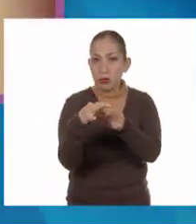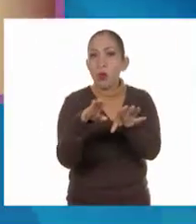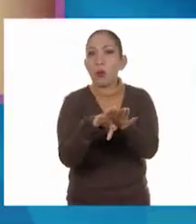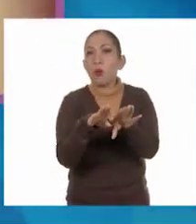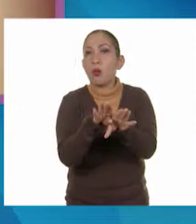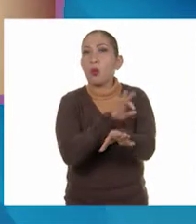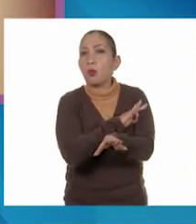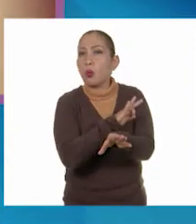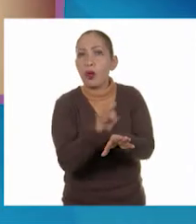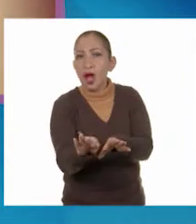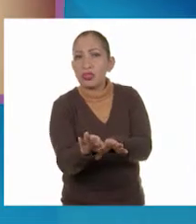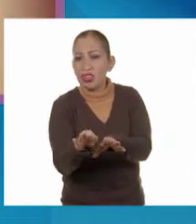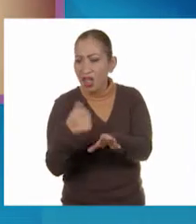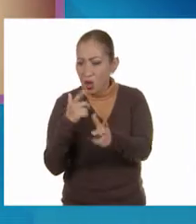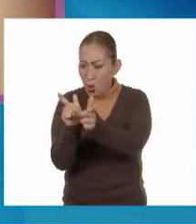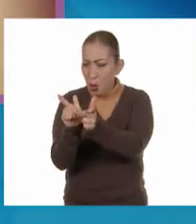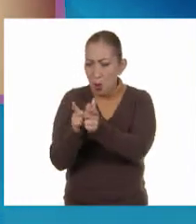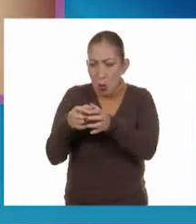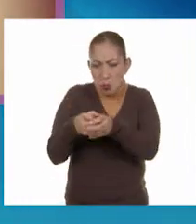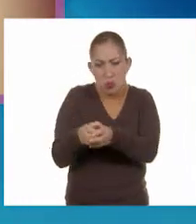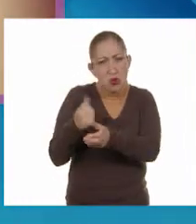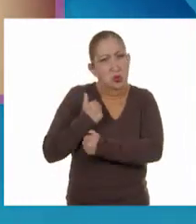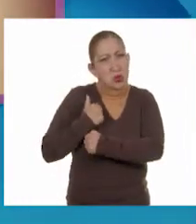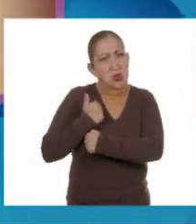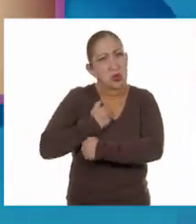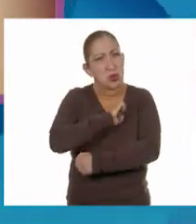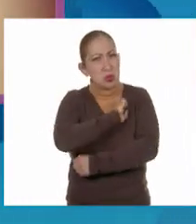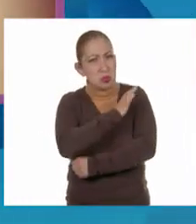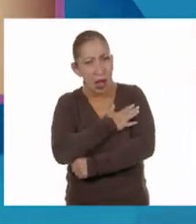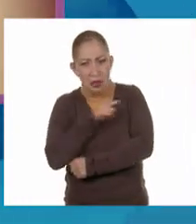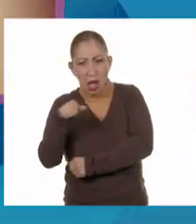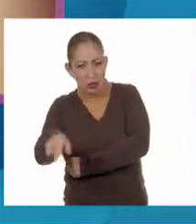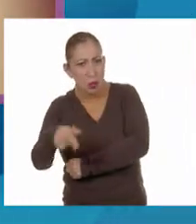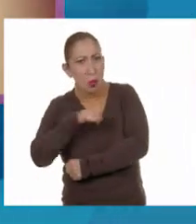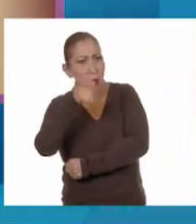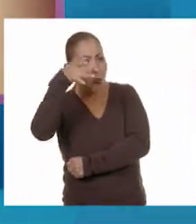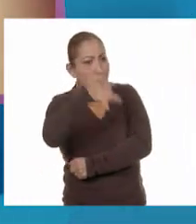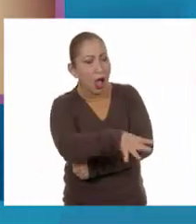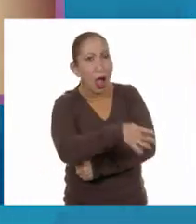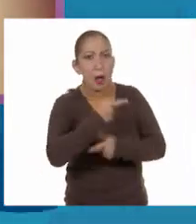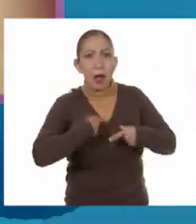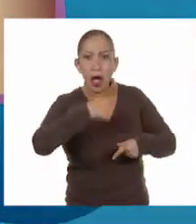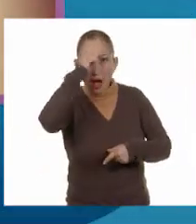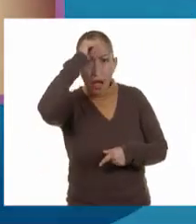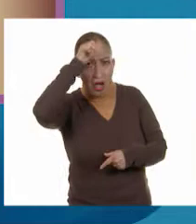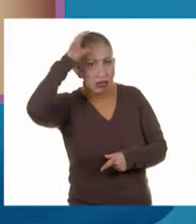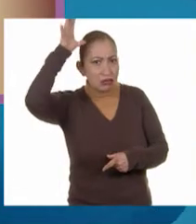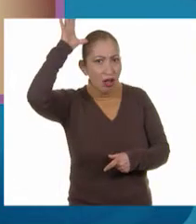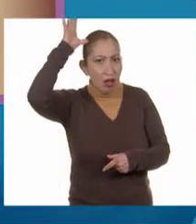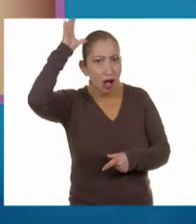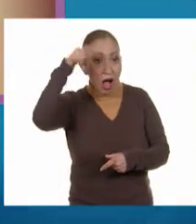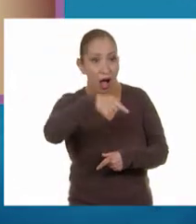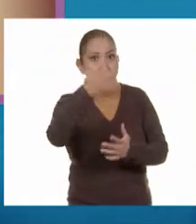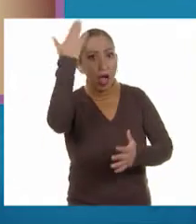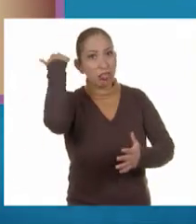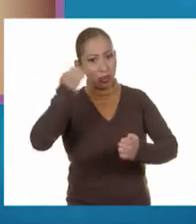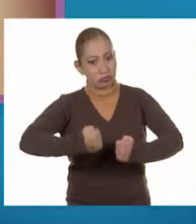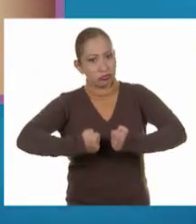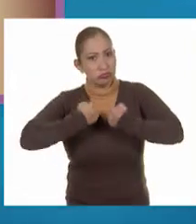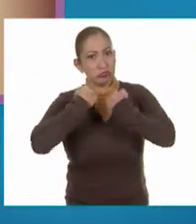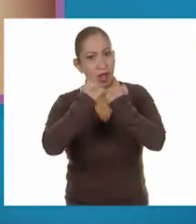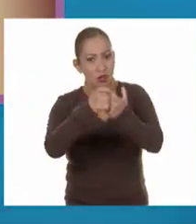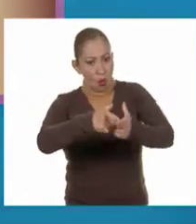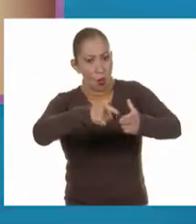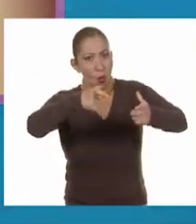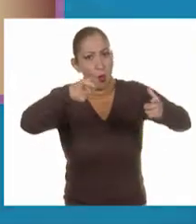fue posible que un número tan reducido de soldados españoles sometiera a los mexicas, que en ese momento eran la cultura más numerosa